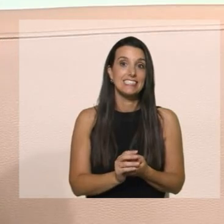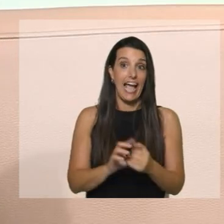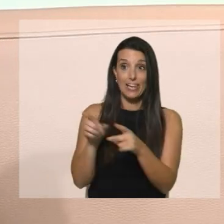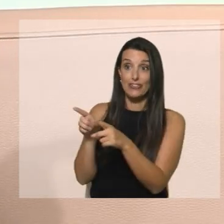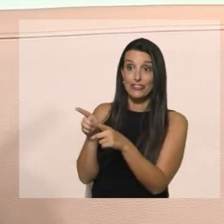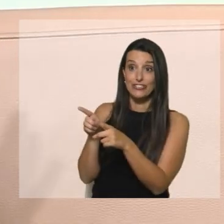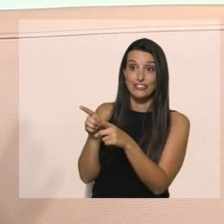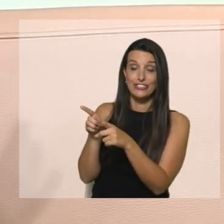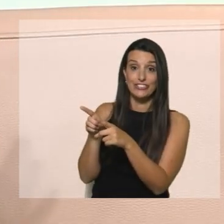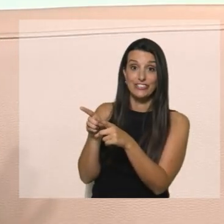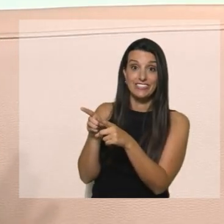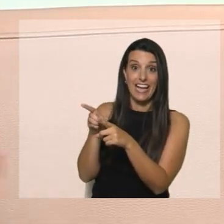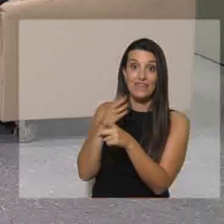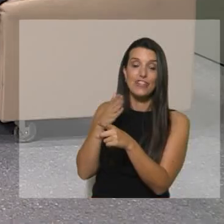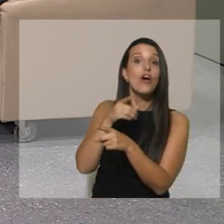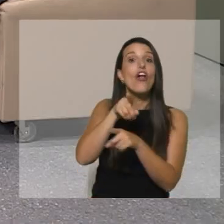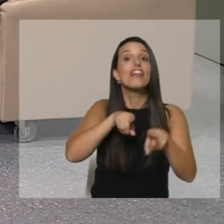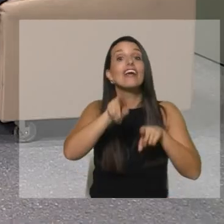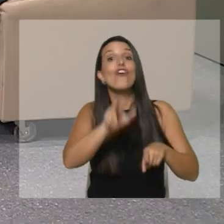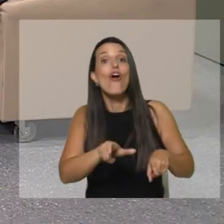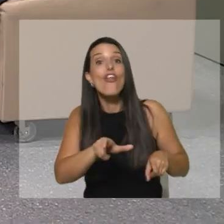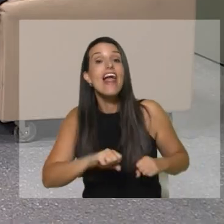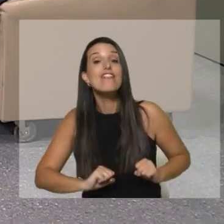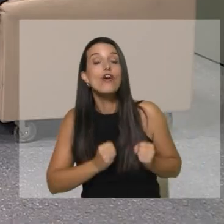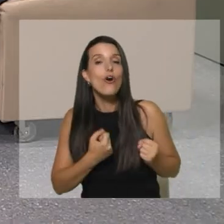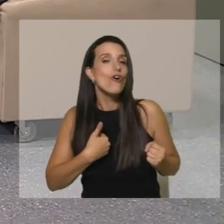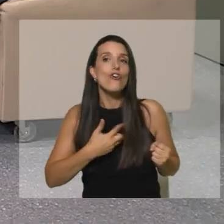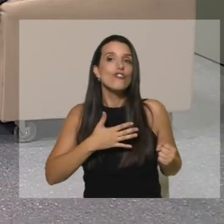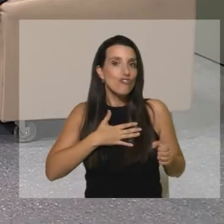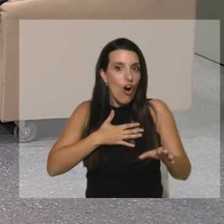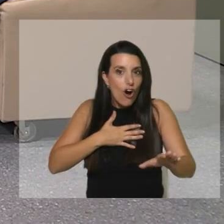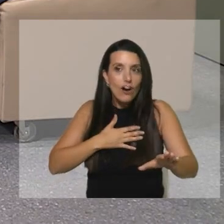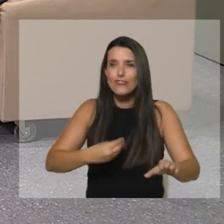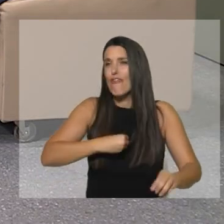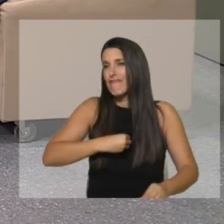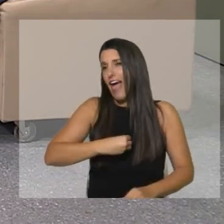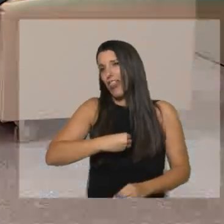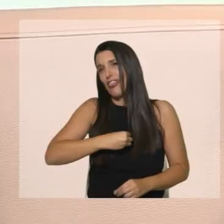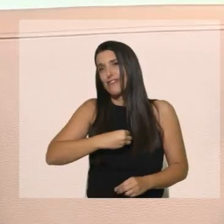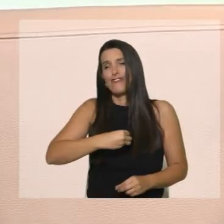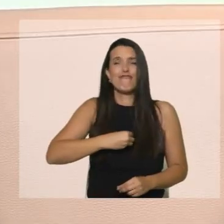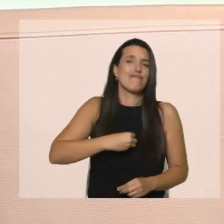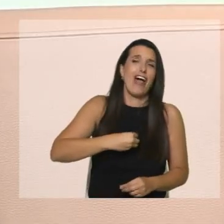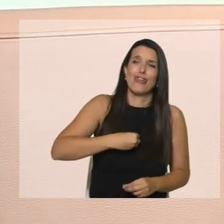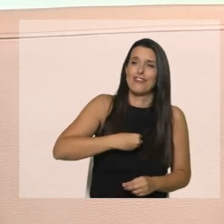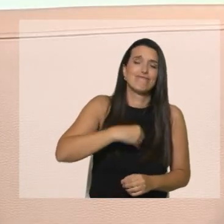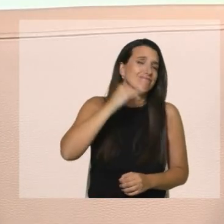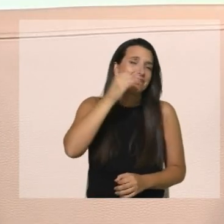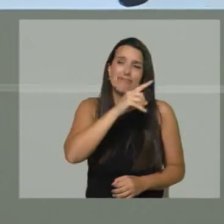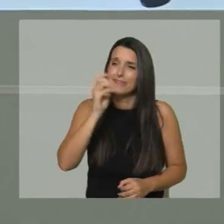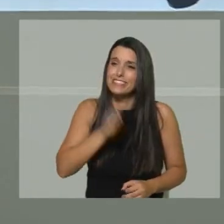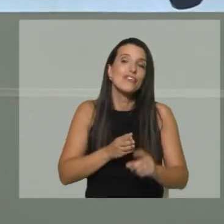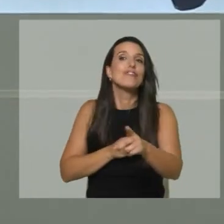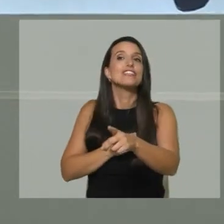ellos. No, es a el ellos. director no. El director está tranquilo. Yo estoy en ellos, Sí. confiadísimo. Confiadísimo. En ellos estoy confiadísimo.